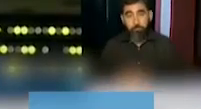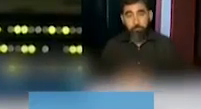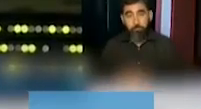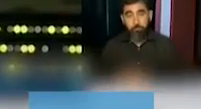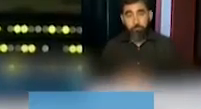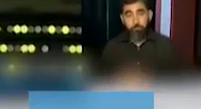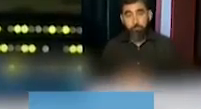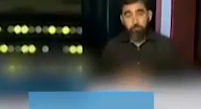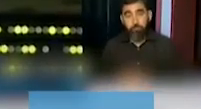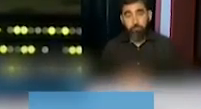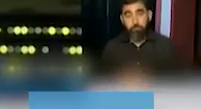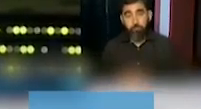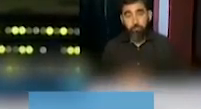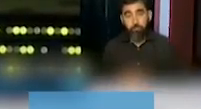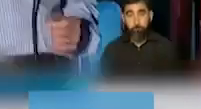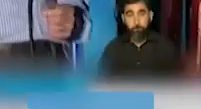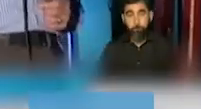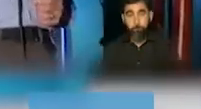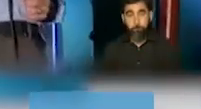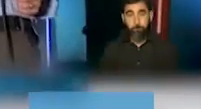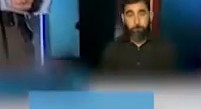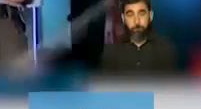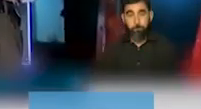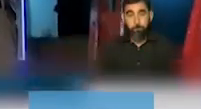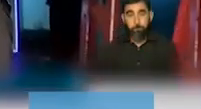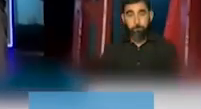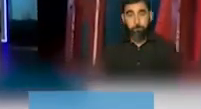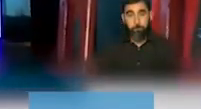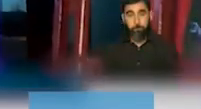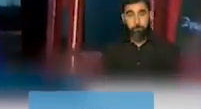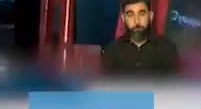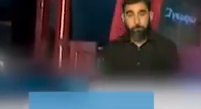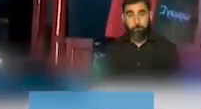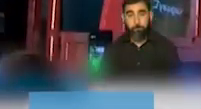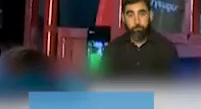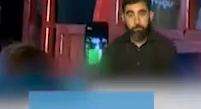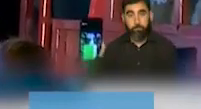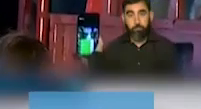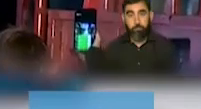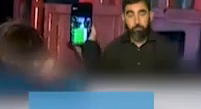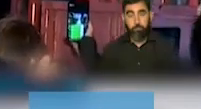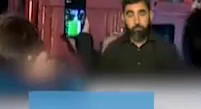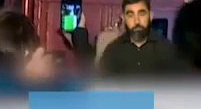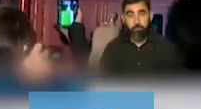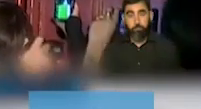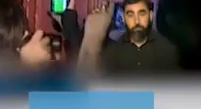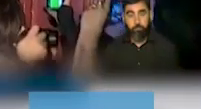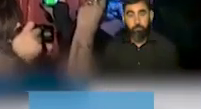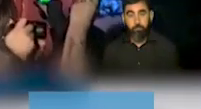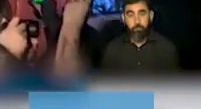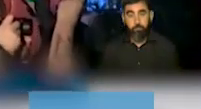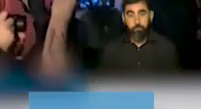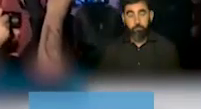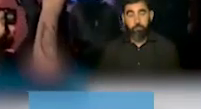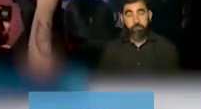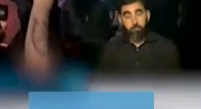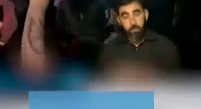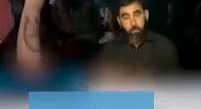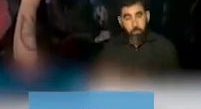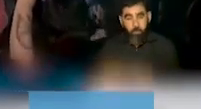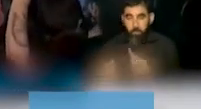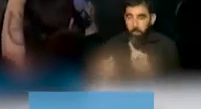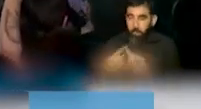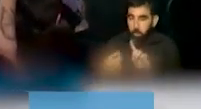euforia, a la alegría? No hay ni el esbozo de una sonrisa, de nada, ¿verdad? Yo digo que es evidentemente la figura